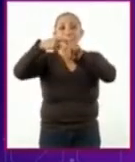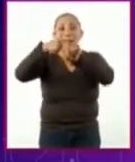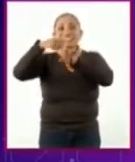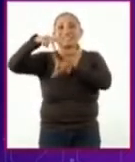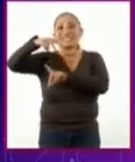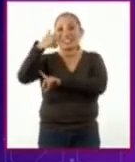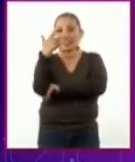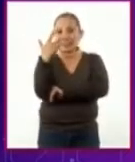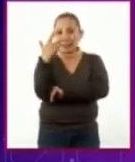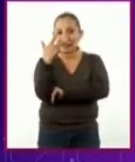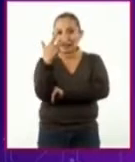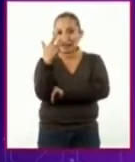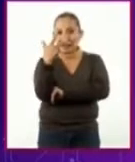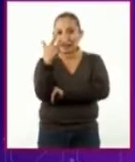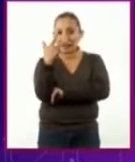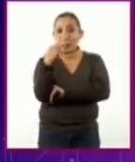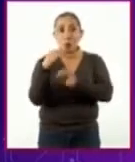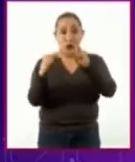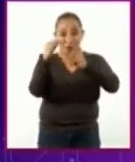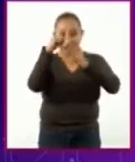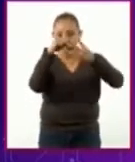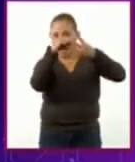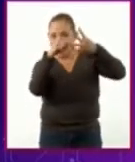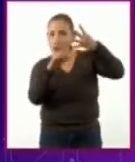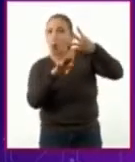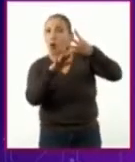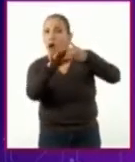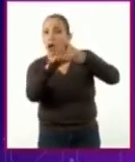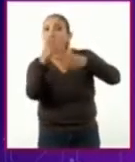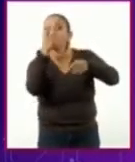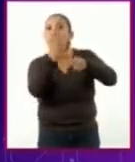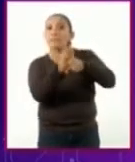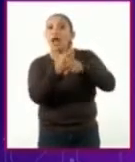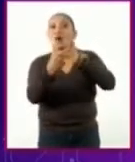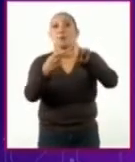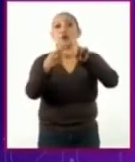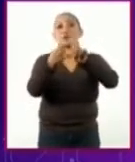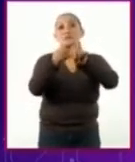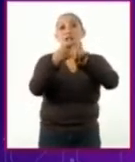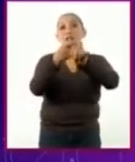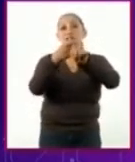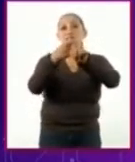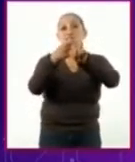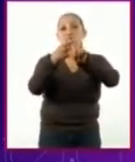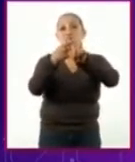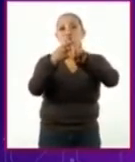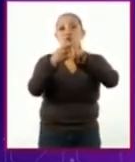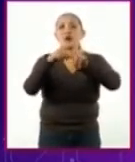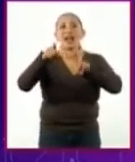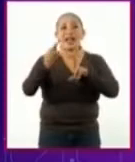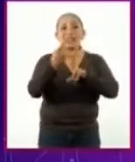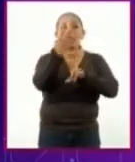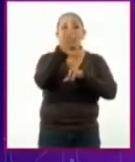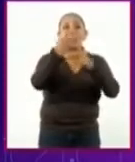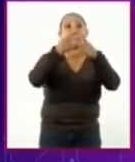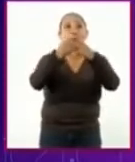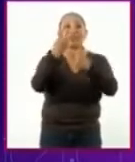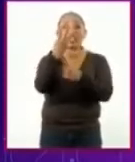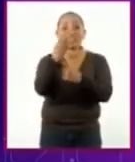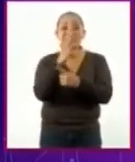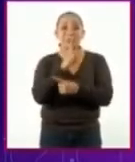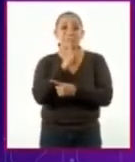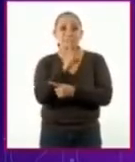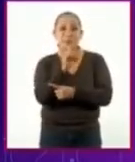más 13. Por jerarquía de operaciones, primero realizamos la multiplicación, quedando 9 por 3 igual